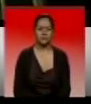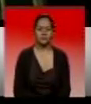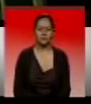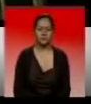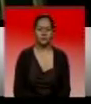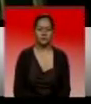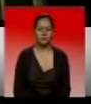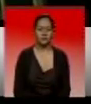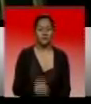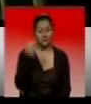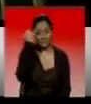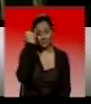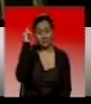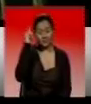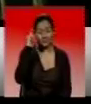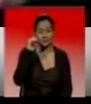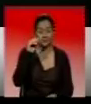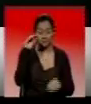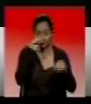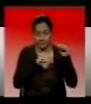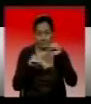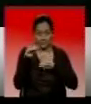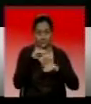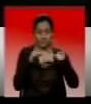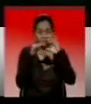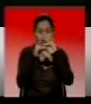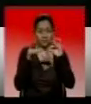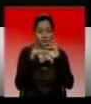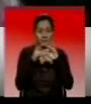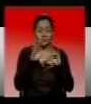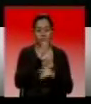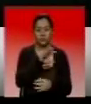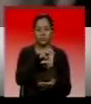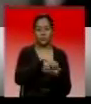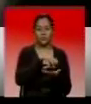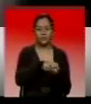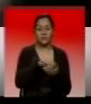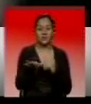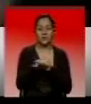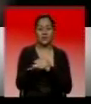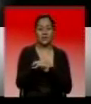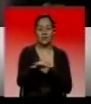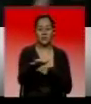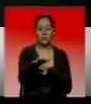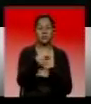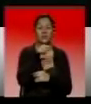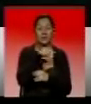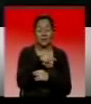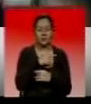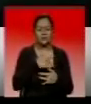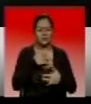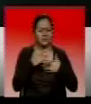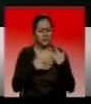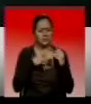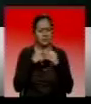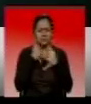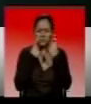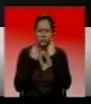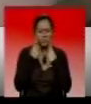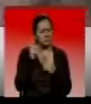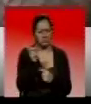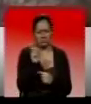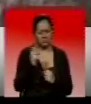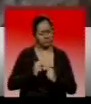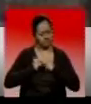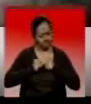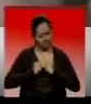Quienes tomaron la iniciativa para crear la melodía son músicos de la provincia de Los Ríos. Ellos decidieron dejar de llorar